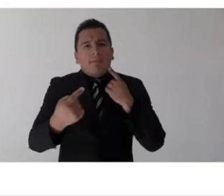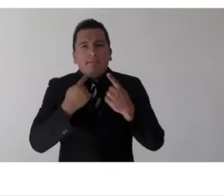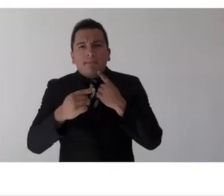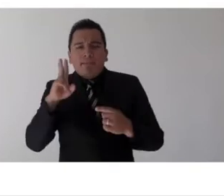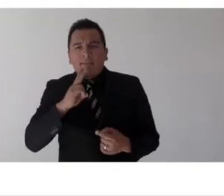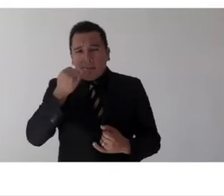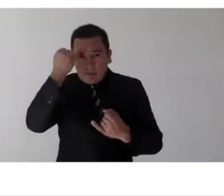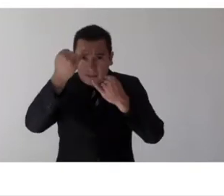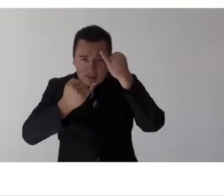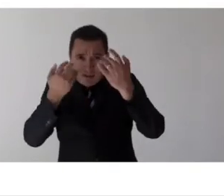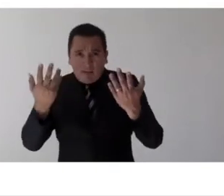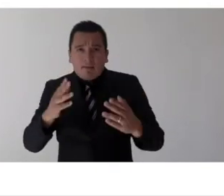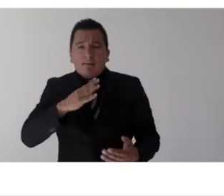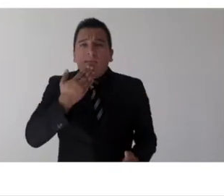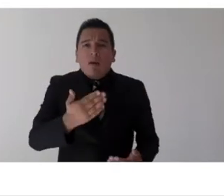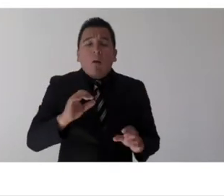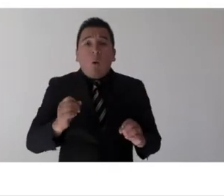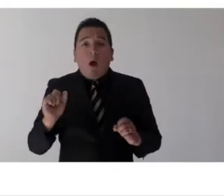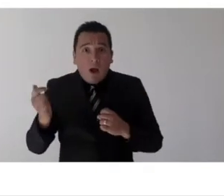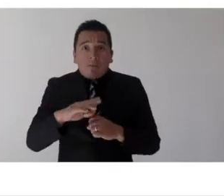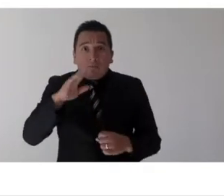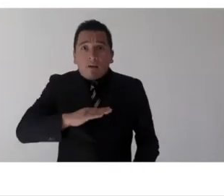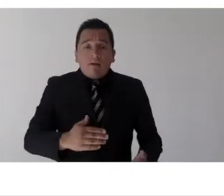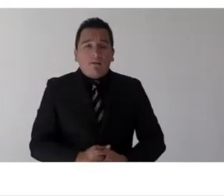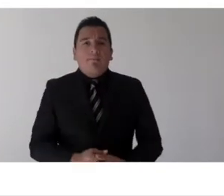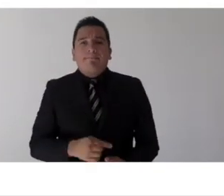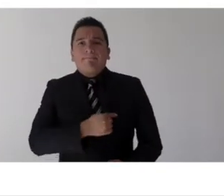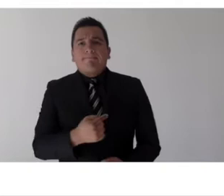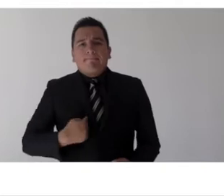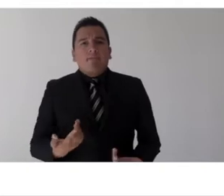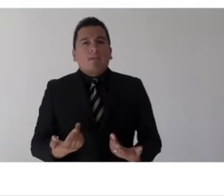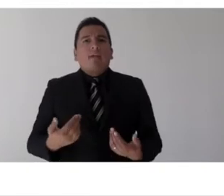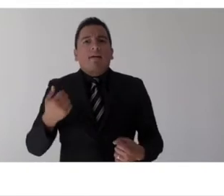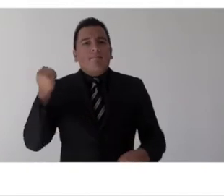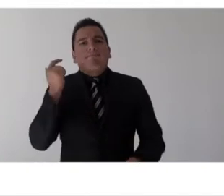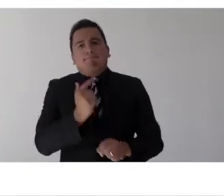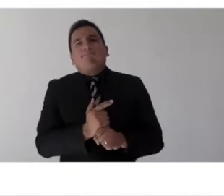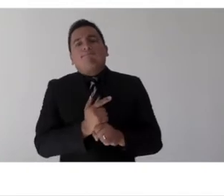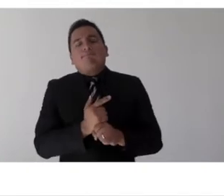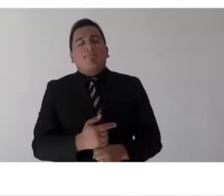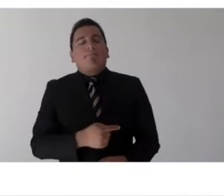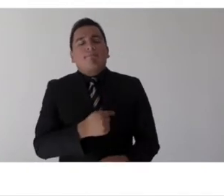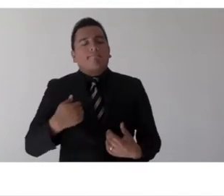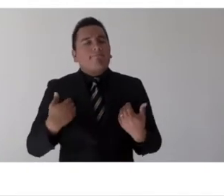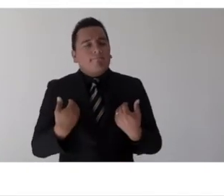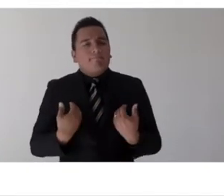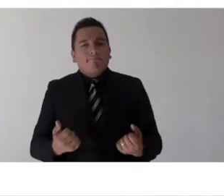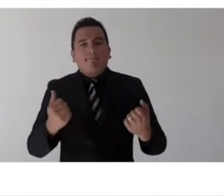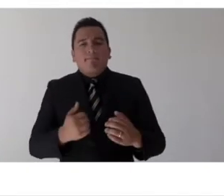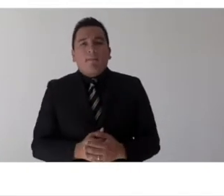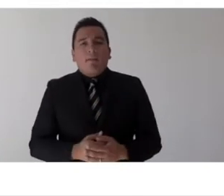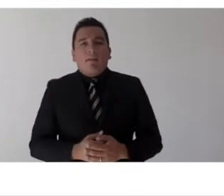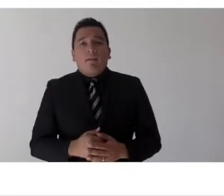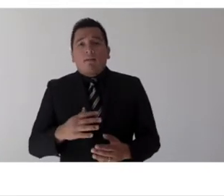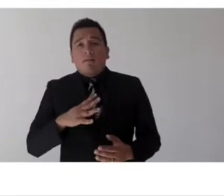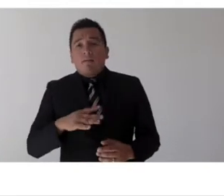haciendo bien y lo que estamos haciendo mal. Y muchos de nosotros lo que nos dimos cuenta es que llevábamos pues